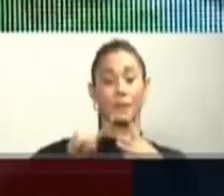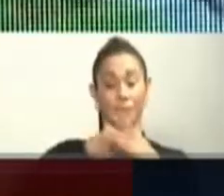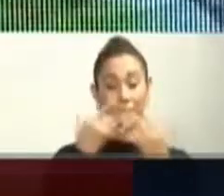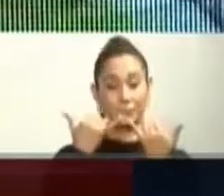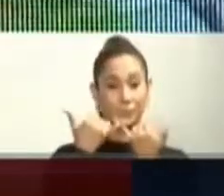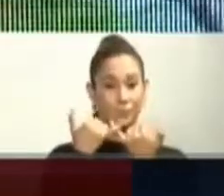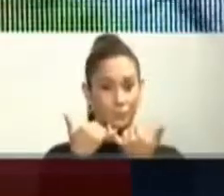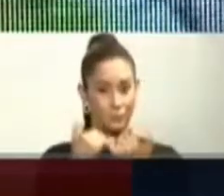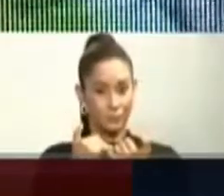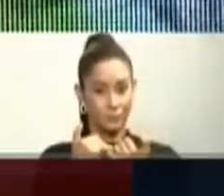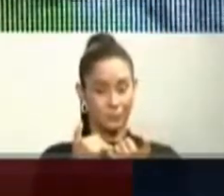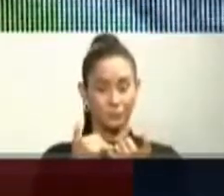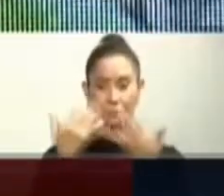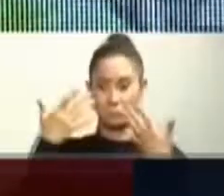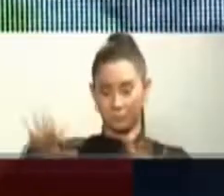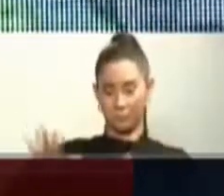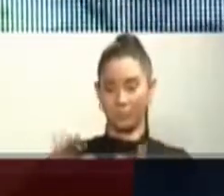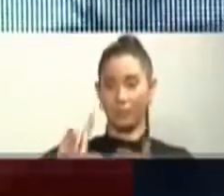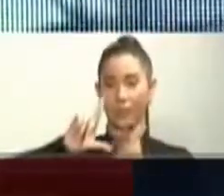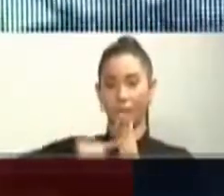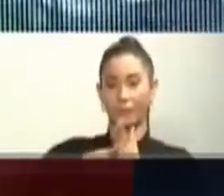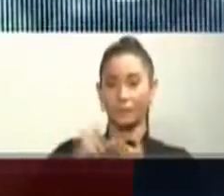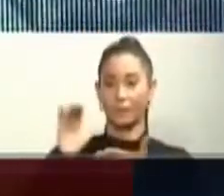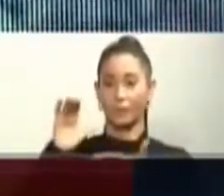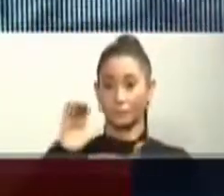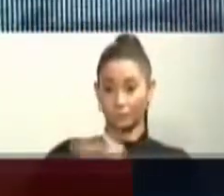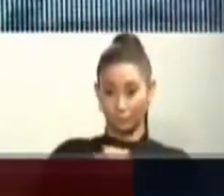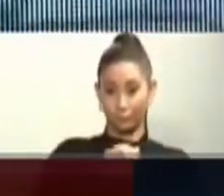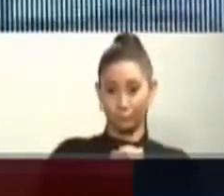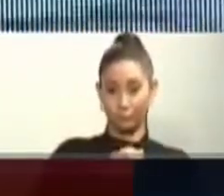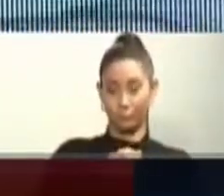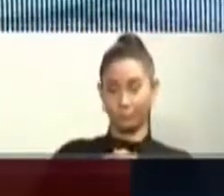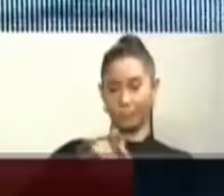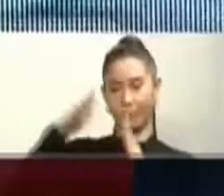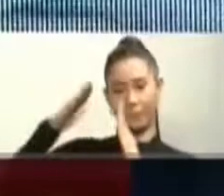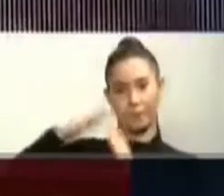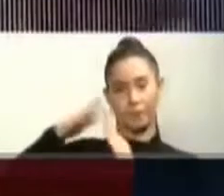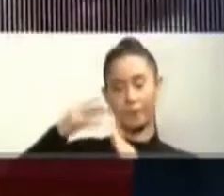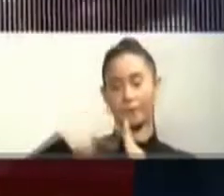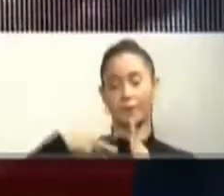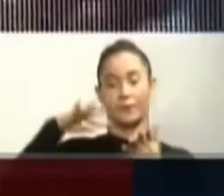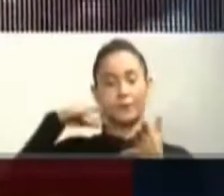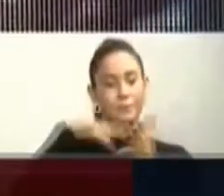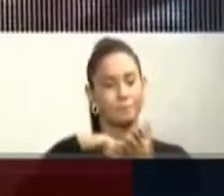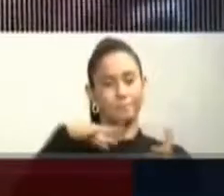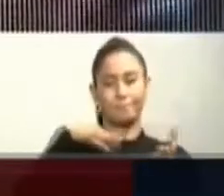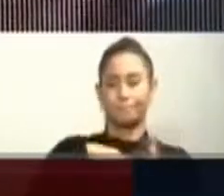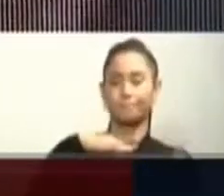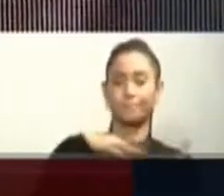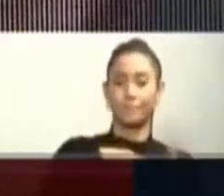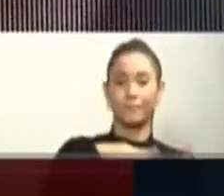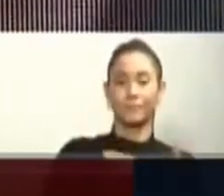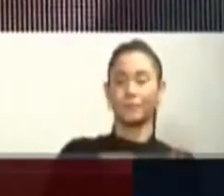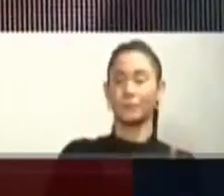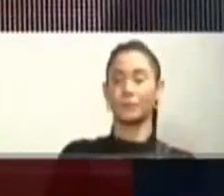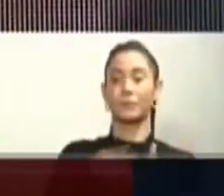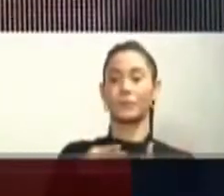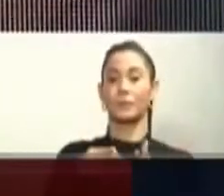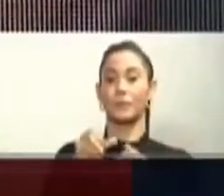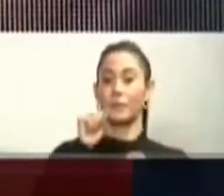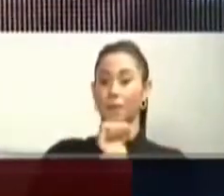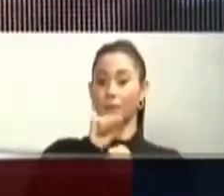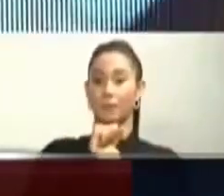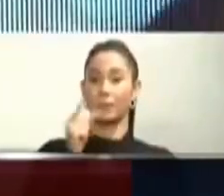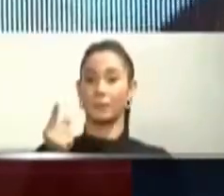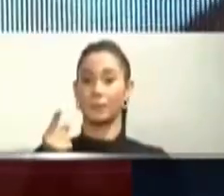casamos, yo la veía estudiar durante largas horas la clase que iba a impartir ese día en la